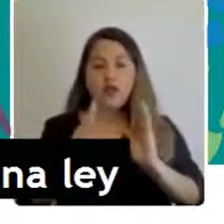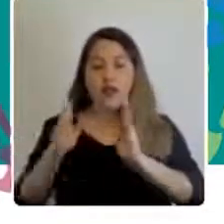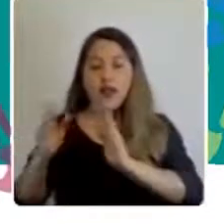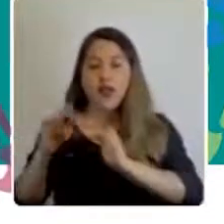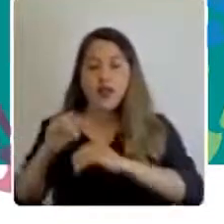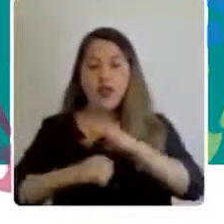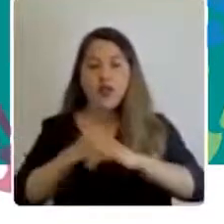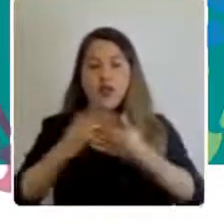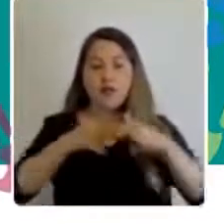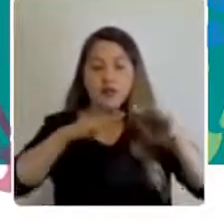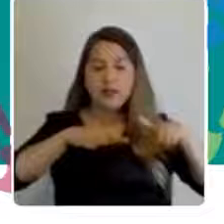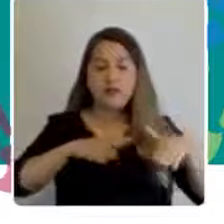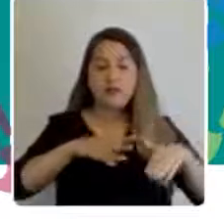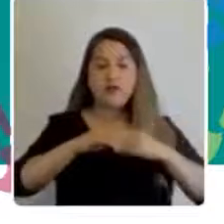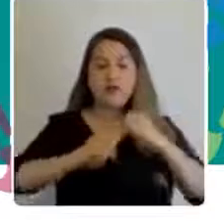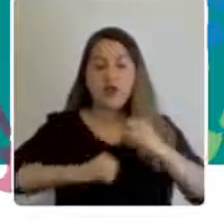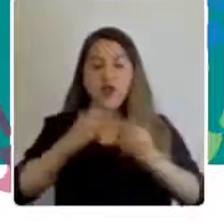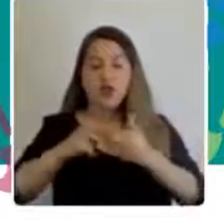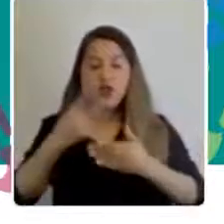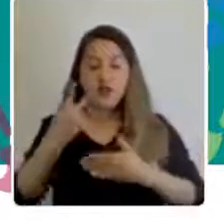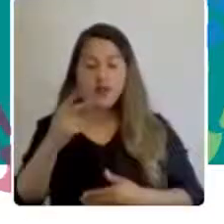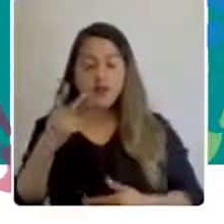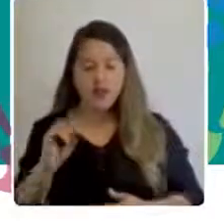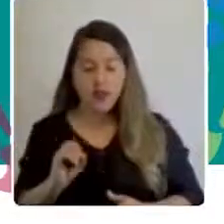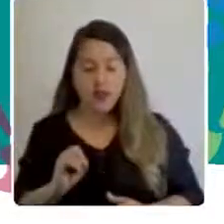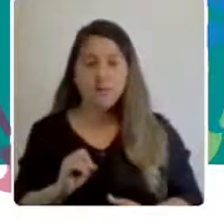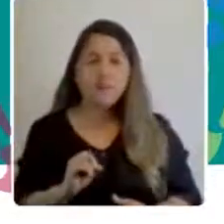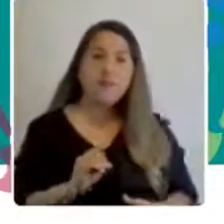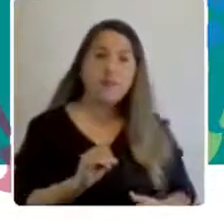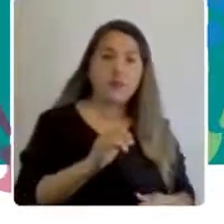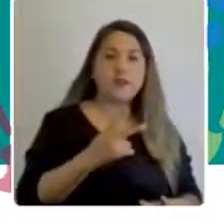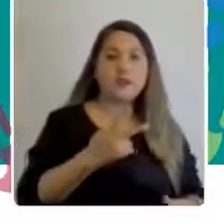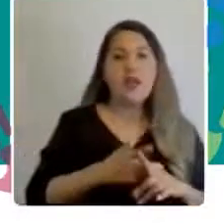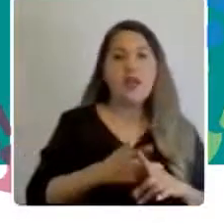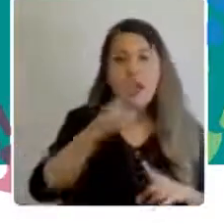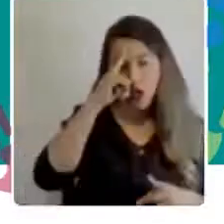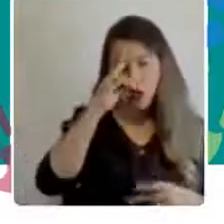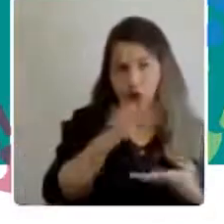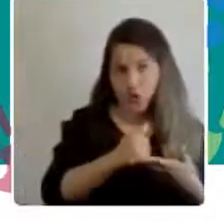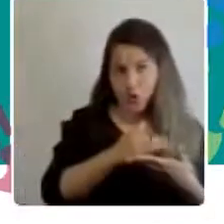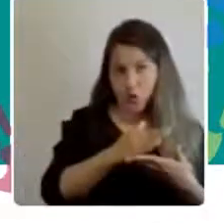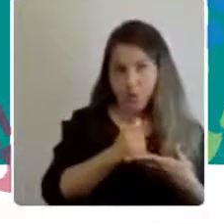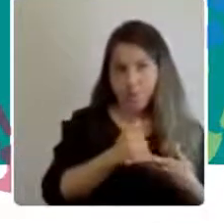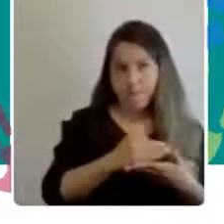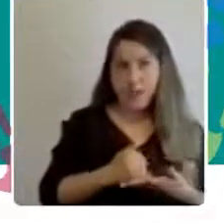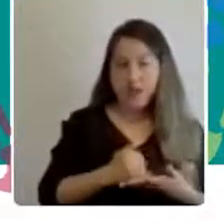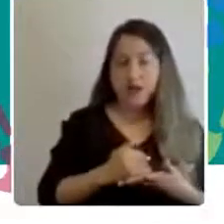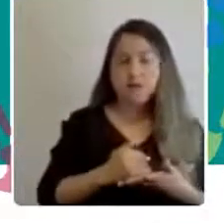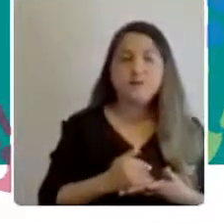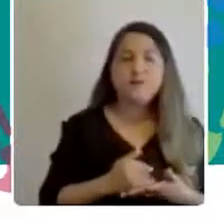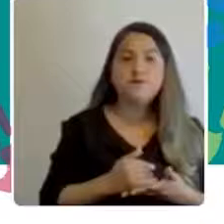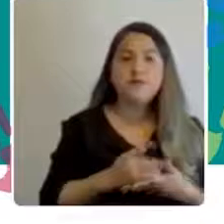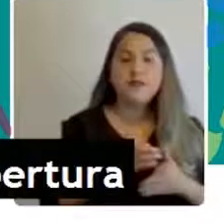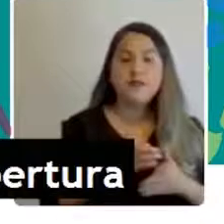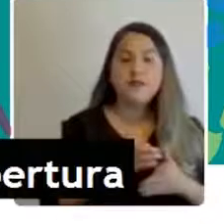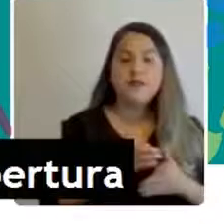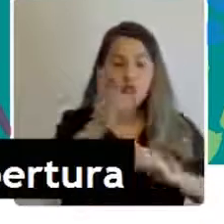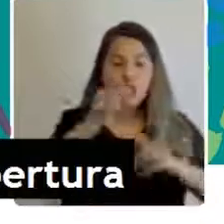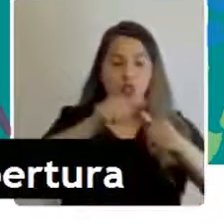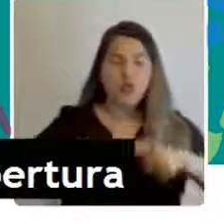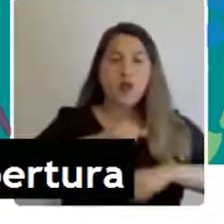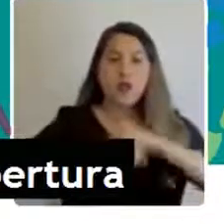una ley, bastando un plan del cáncer que se desarrolló durante el 2018-2019,